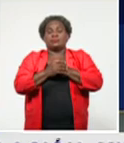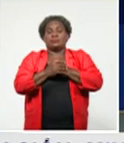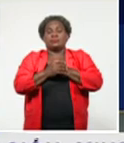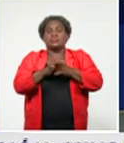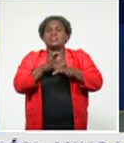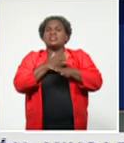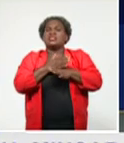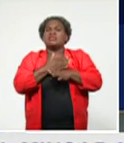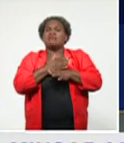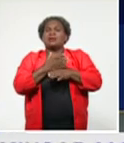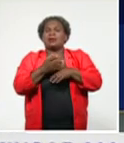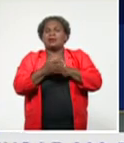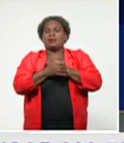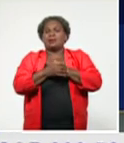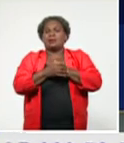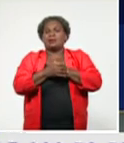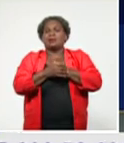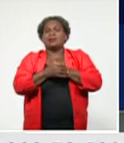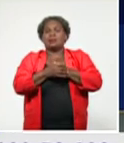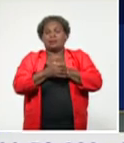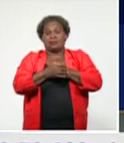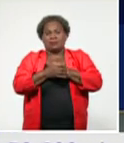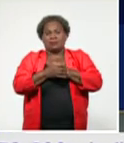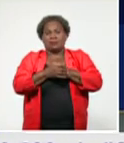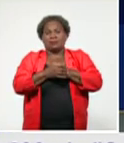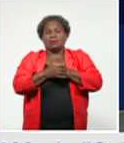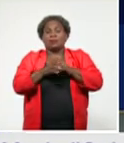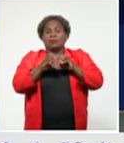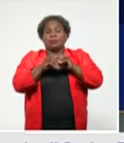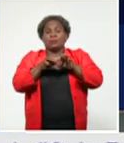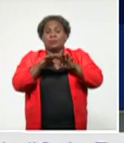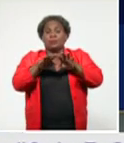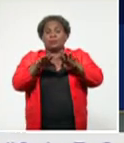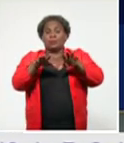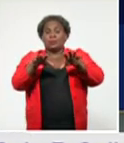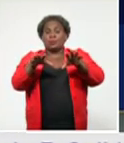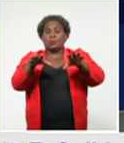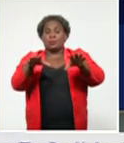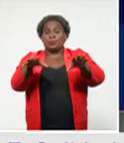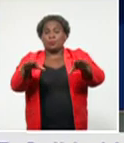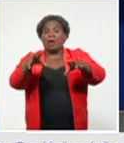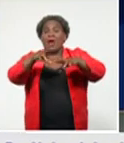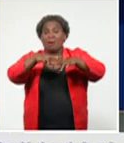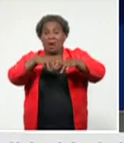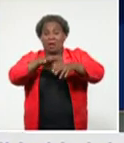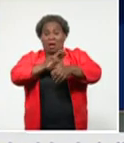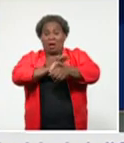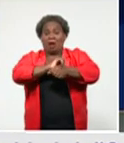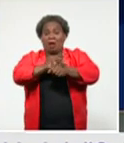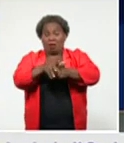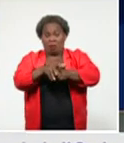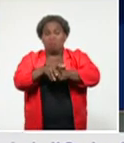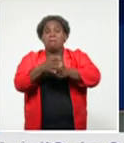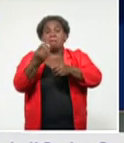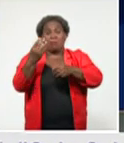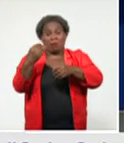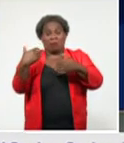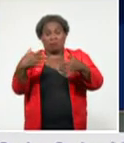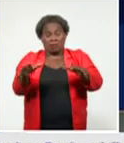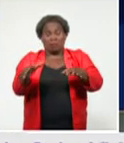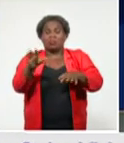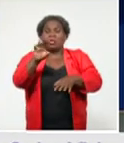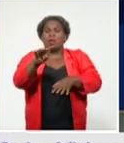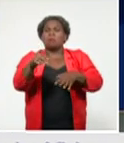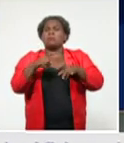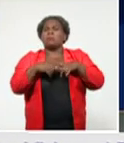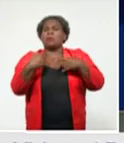que esté bastante disperso en la ciudad de La Habana. Y lo decimos con el ánimo de